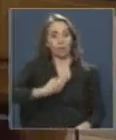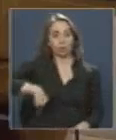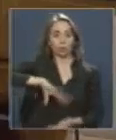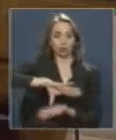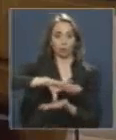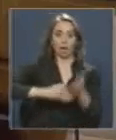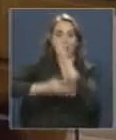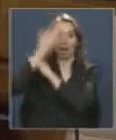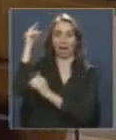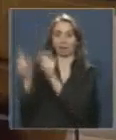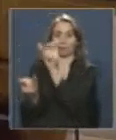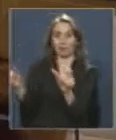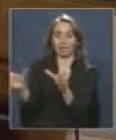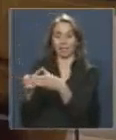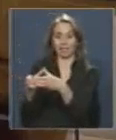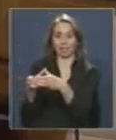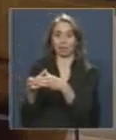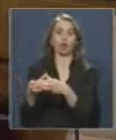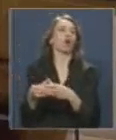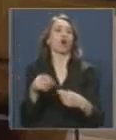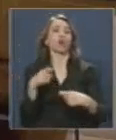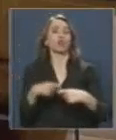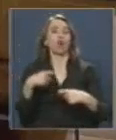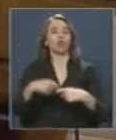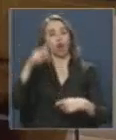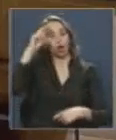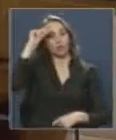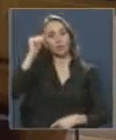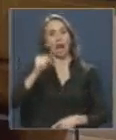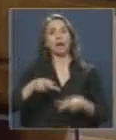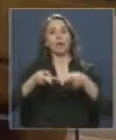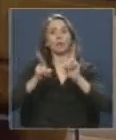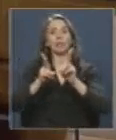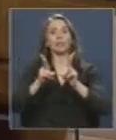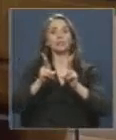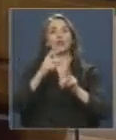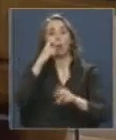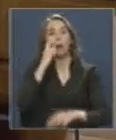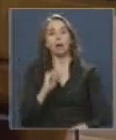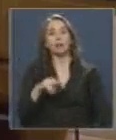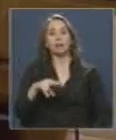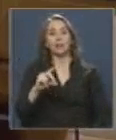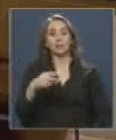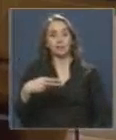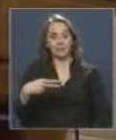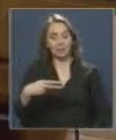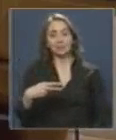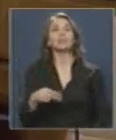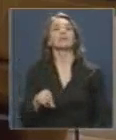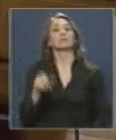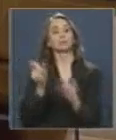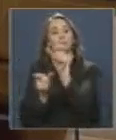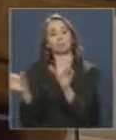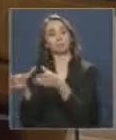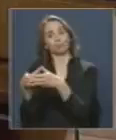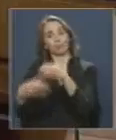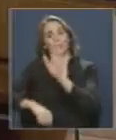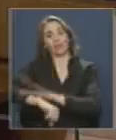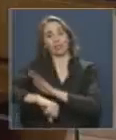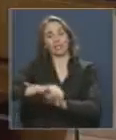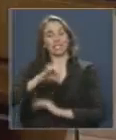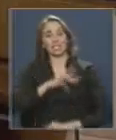se oponían para la creación del Instituto de los Derechos Humanos. La derecha en Chile, lamentablemente, Presidenta, no ha comprendido